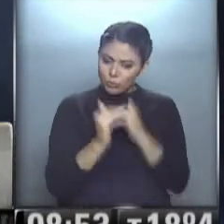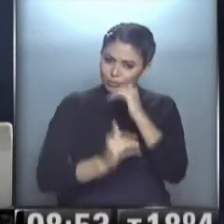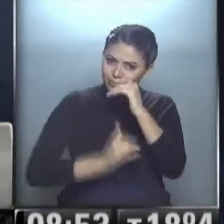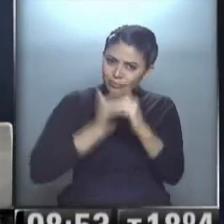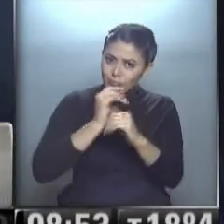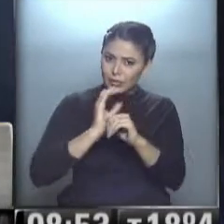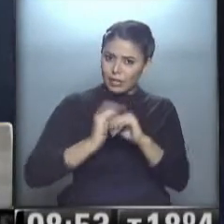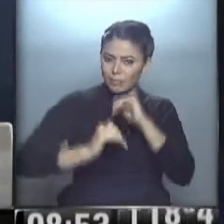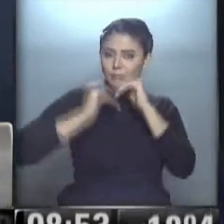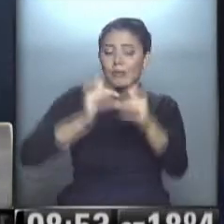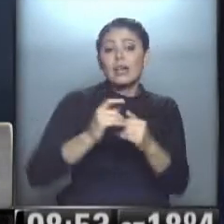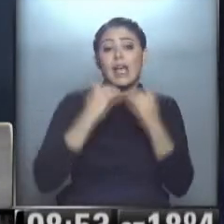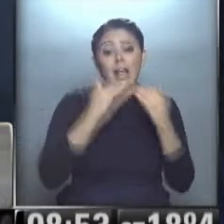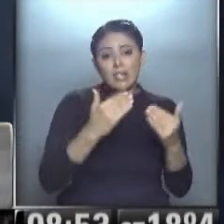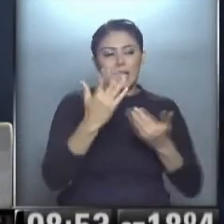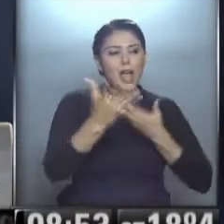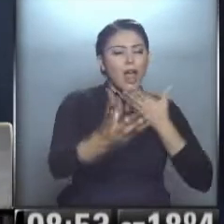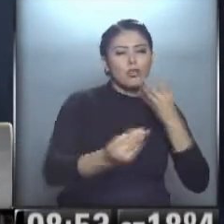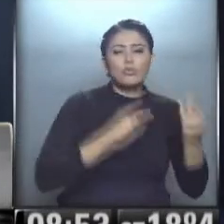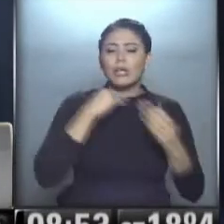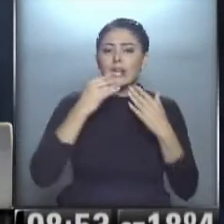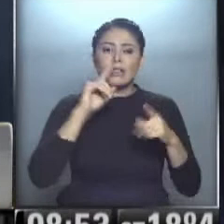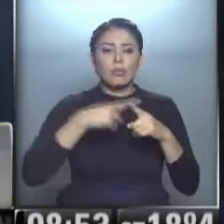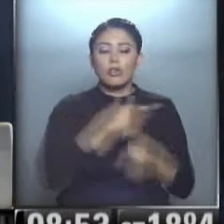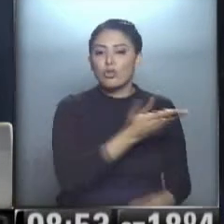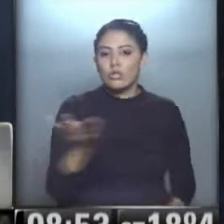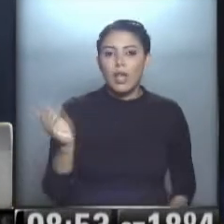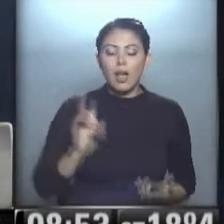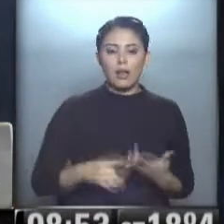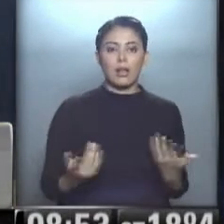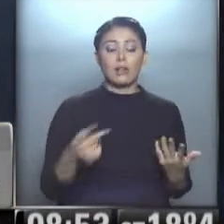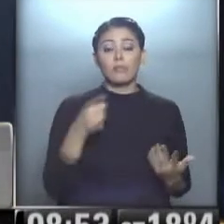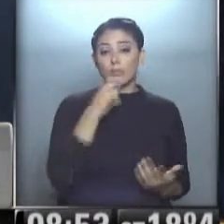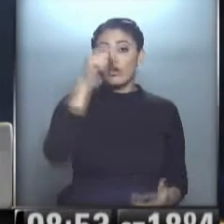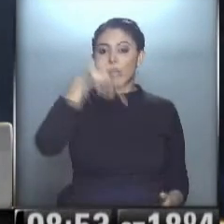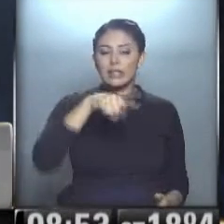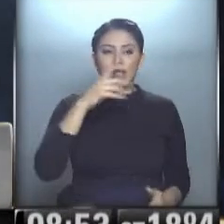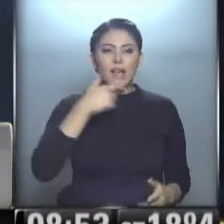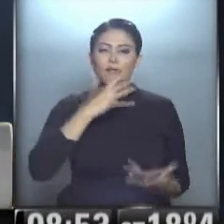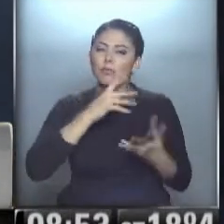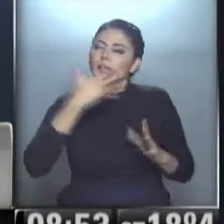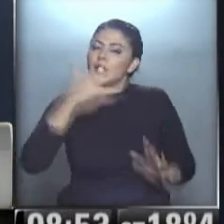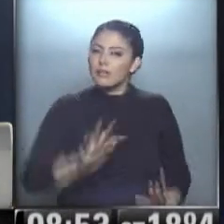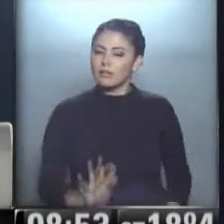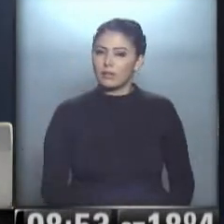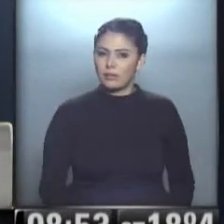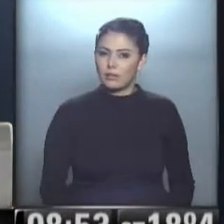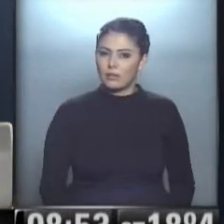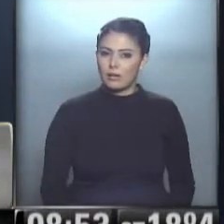salir adelante con la solidaridad, con la política social y en este concepto de vida